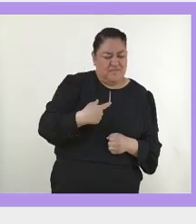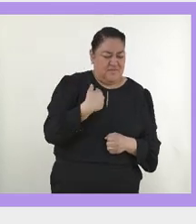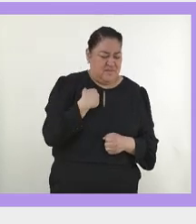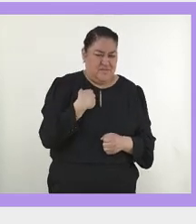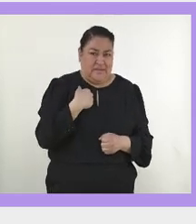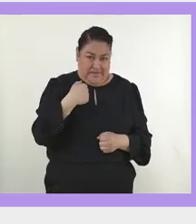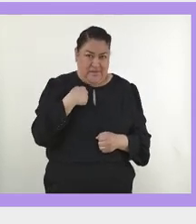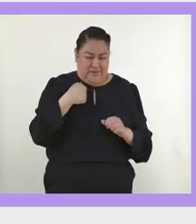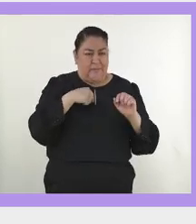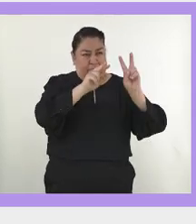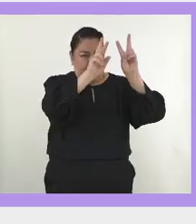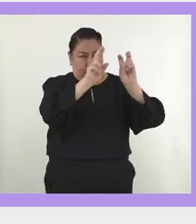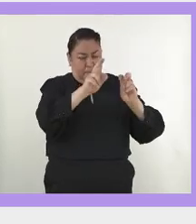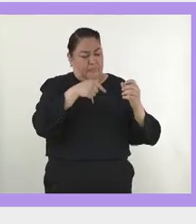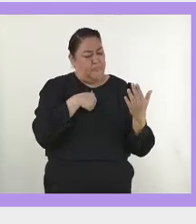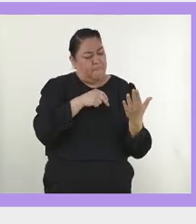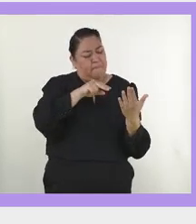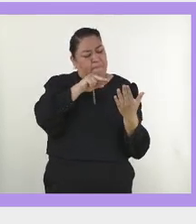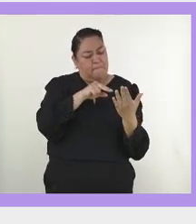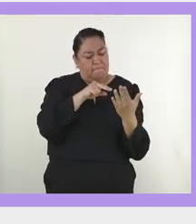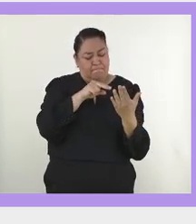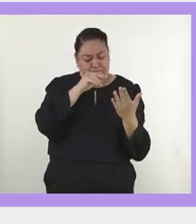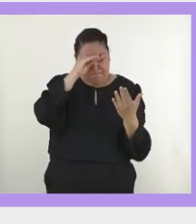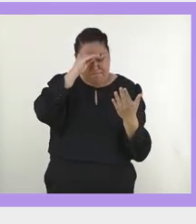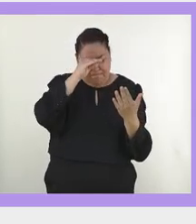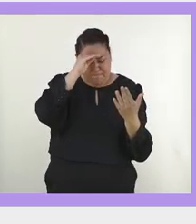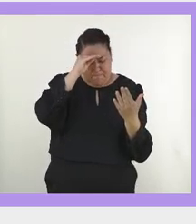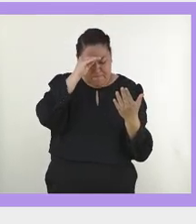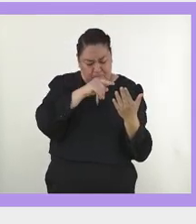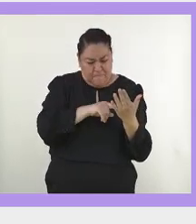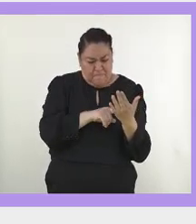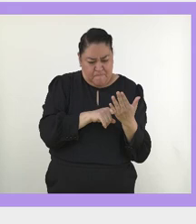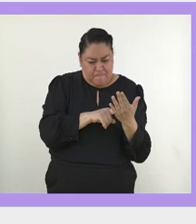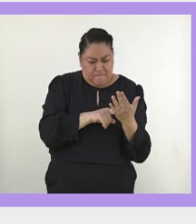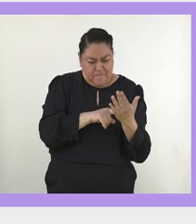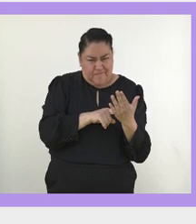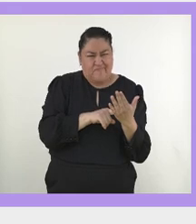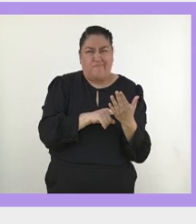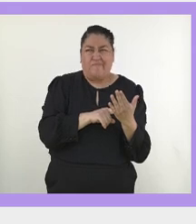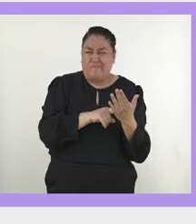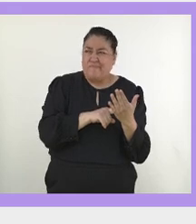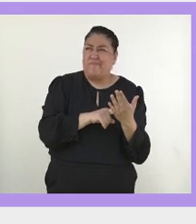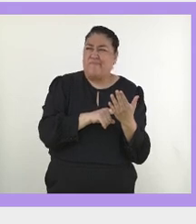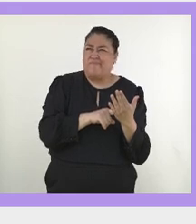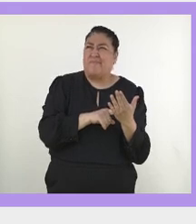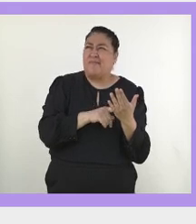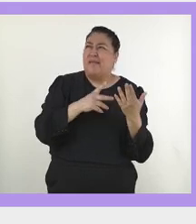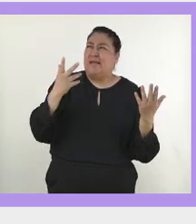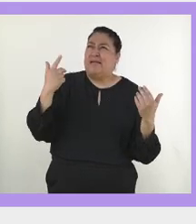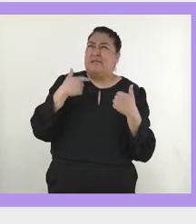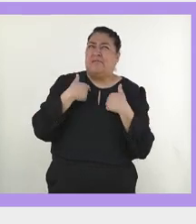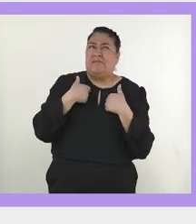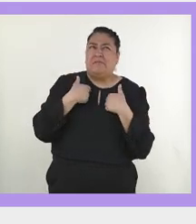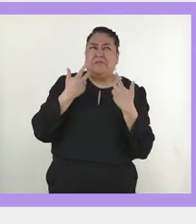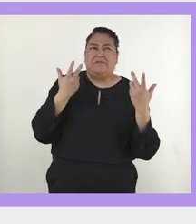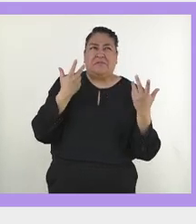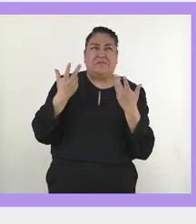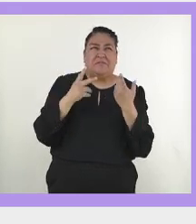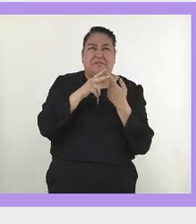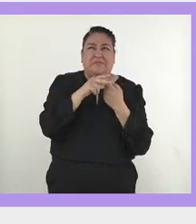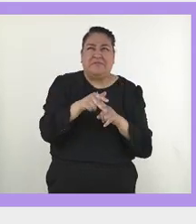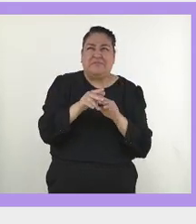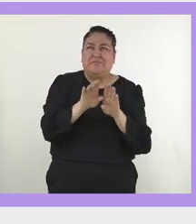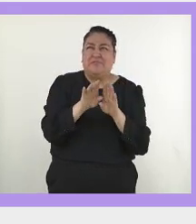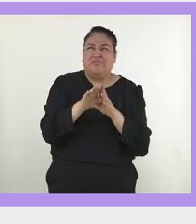veía el título de este de este espacio dije Ay Dios desde dónde lo puedo abarcar